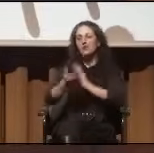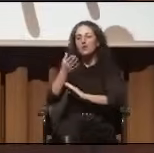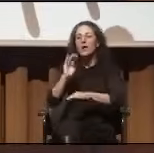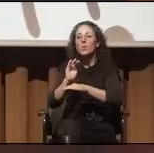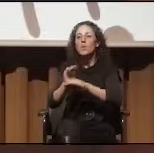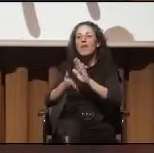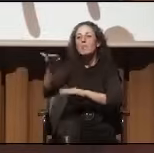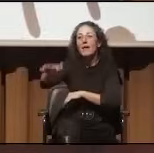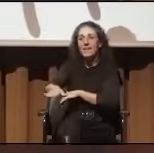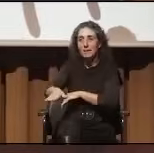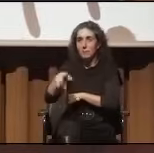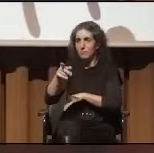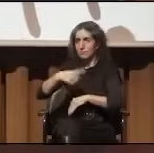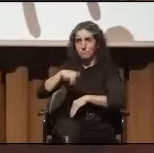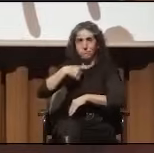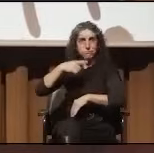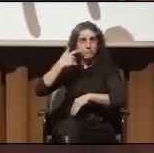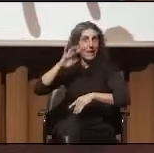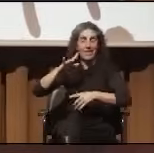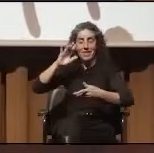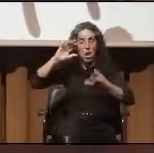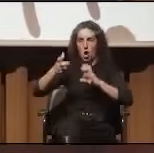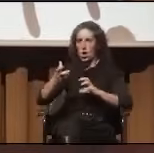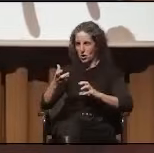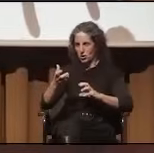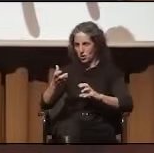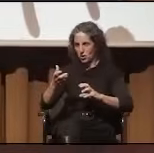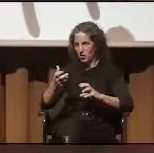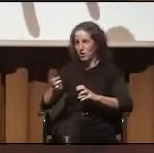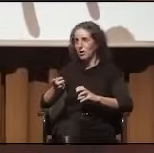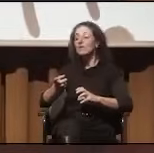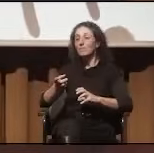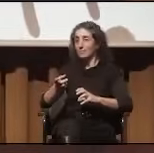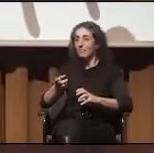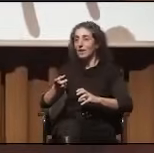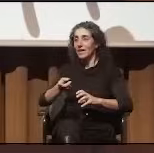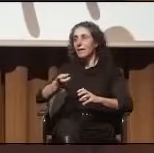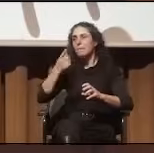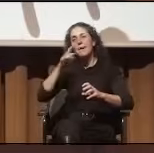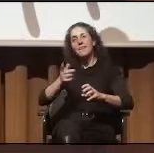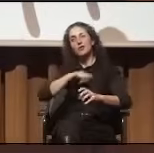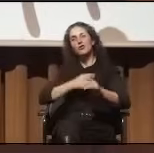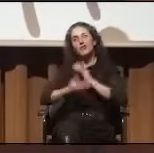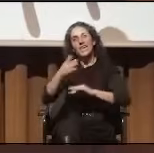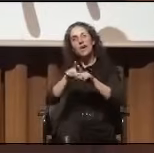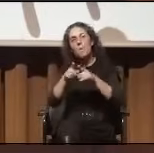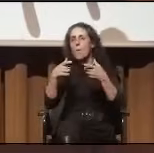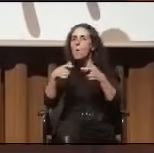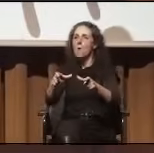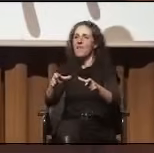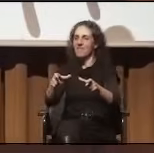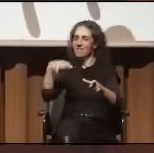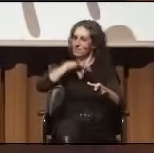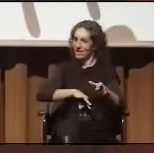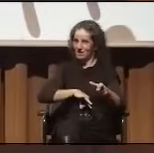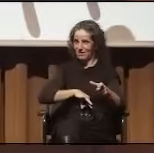crear un grupo de trabajo de espiritualidad en la Asociación Española de Cuidados Paliativos. Hemos publicado muchísimas cosas, tengo el orgullo de la